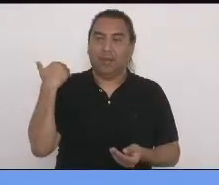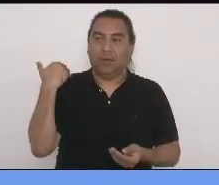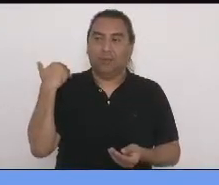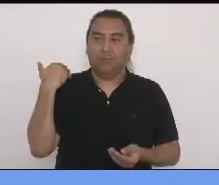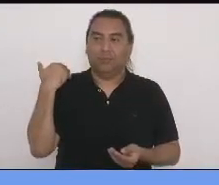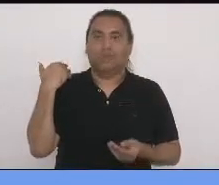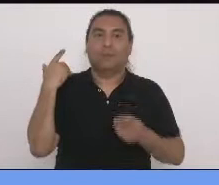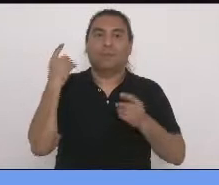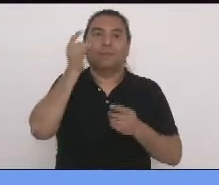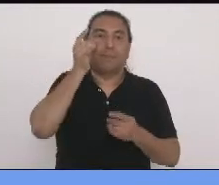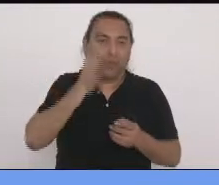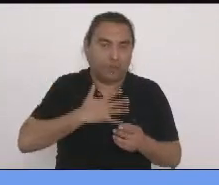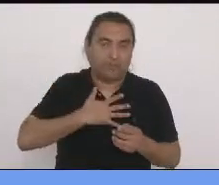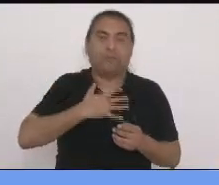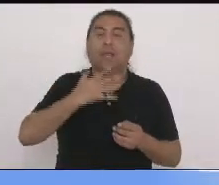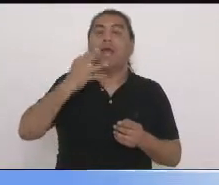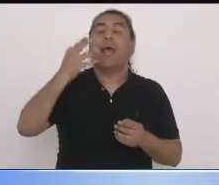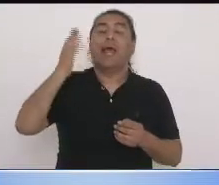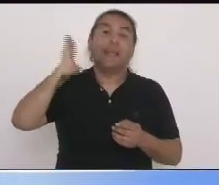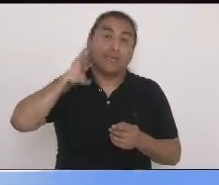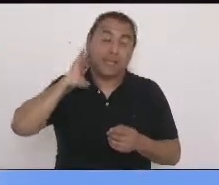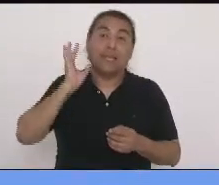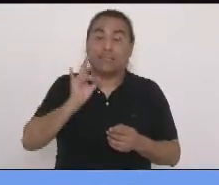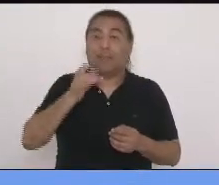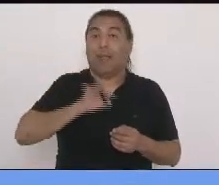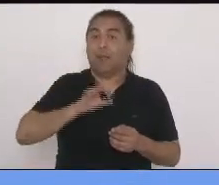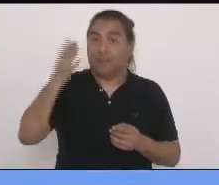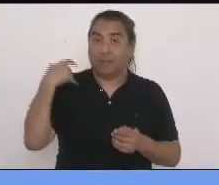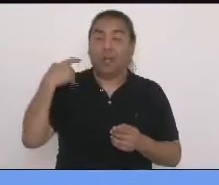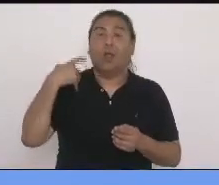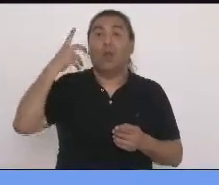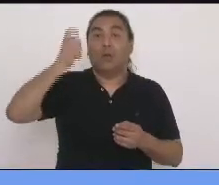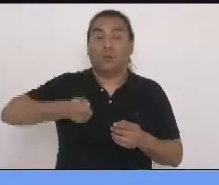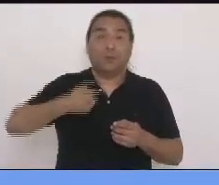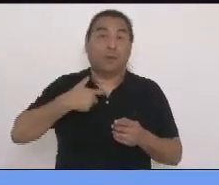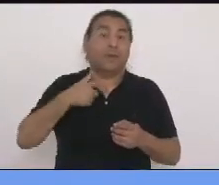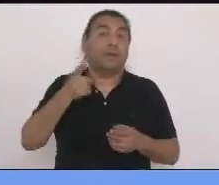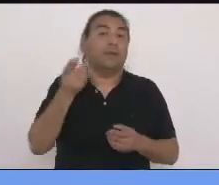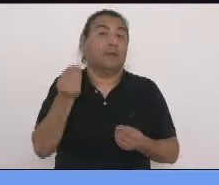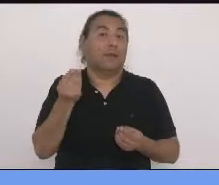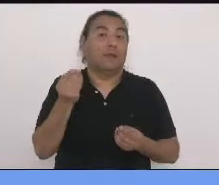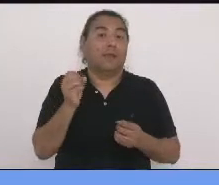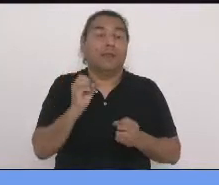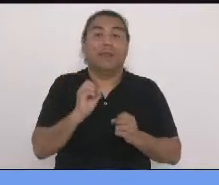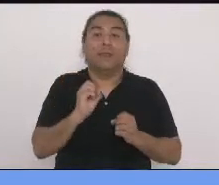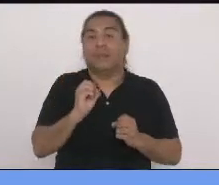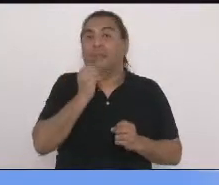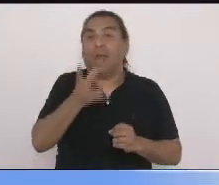pero el 16 de diciembre del año pasado la corte suprema justicia declara la inconstitucionalidad